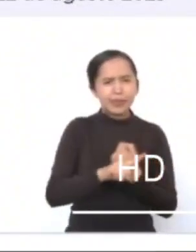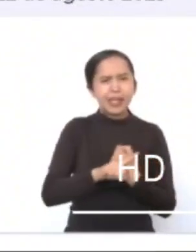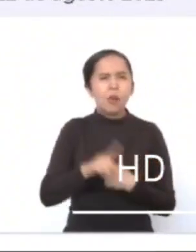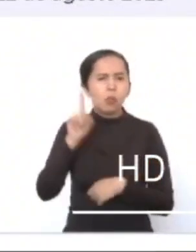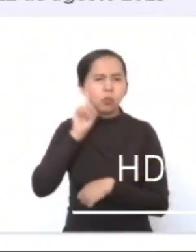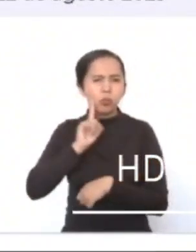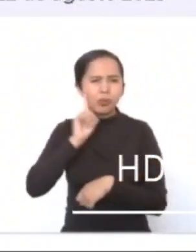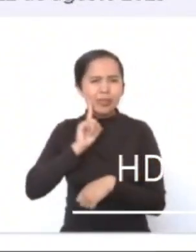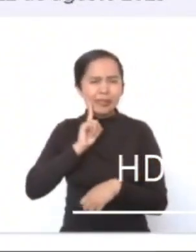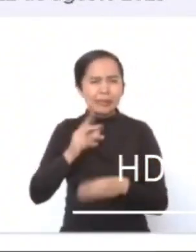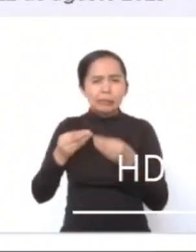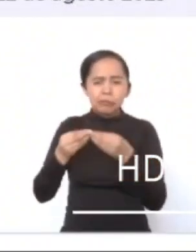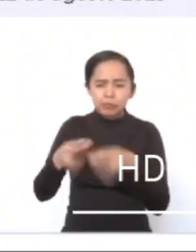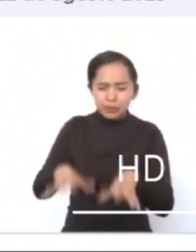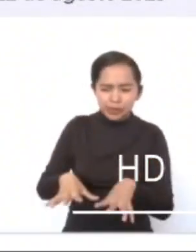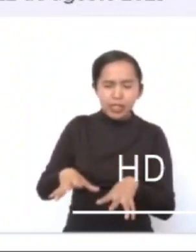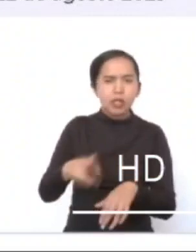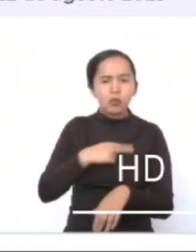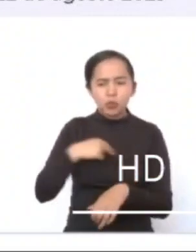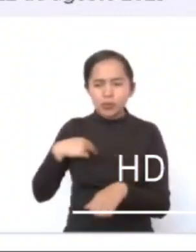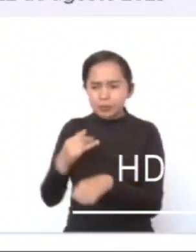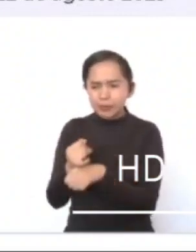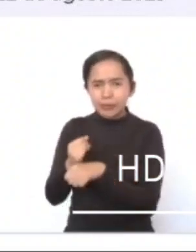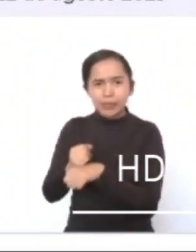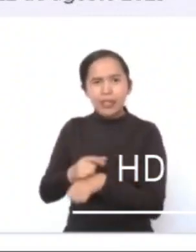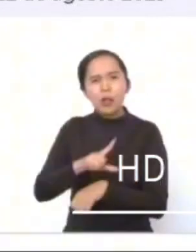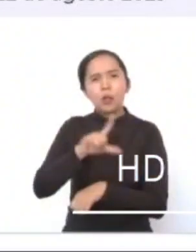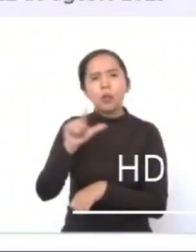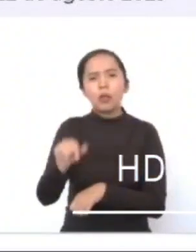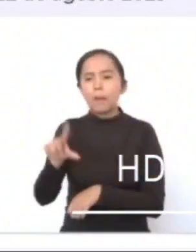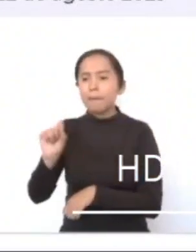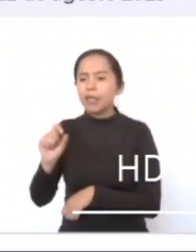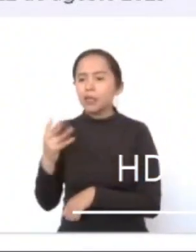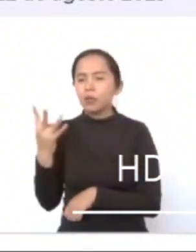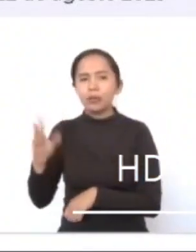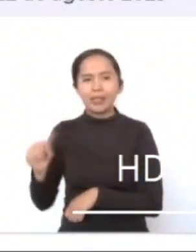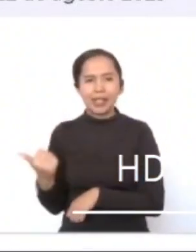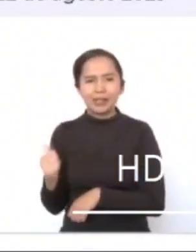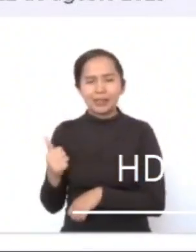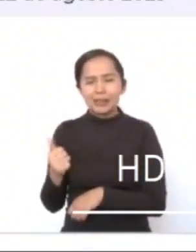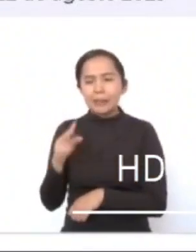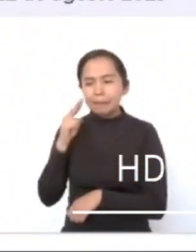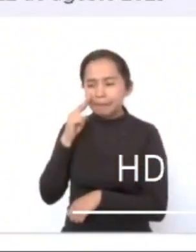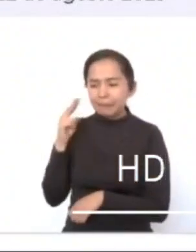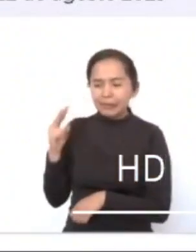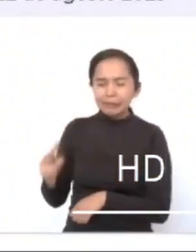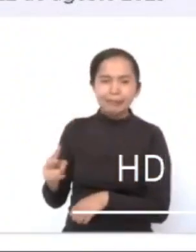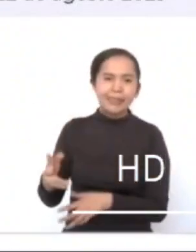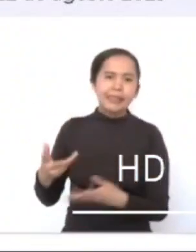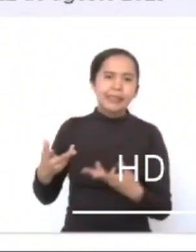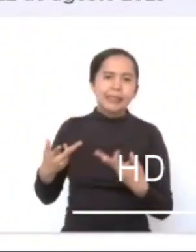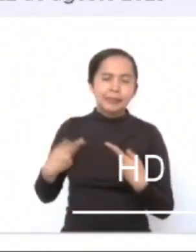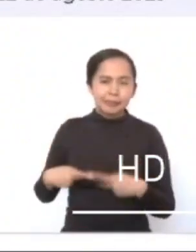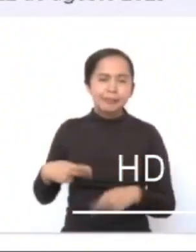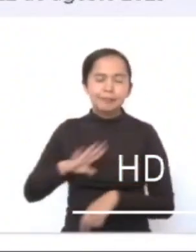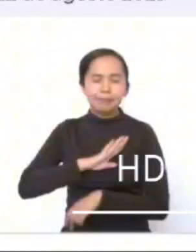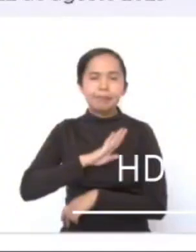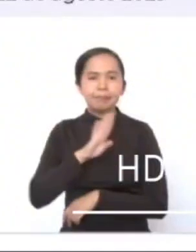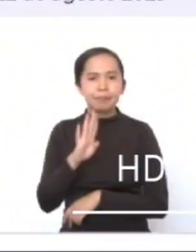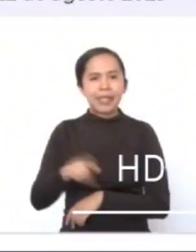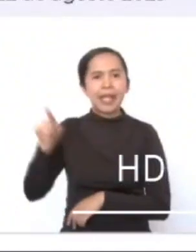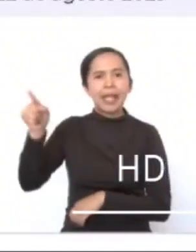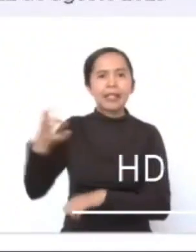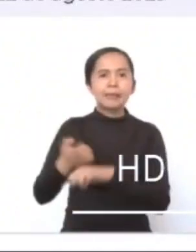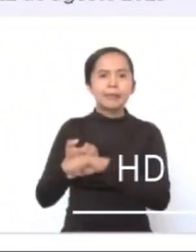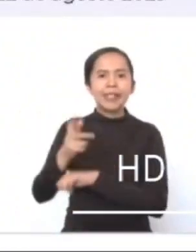de la víctima y desafortunadamente el 24 de agosto encontramos su cuerpo sin vida en el estado